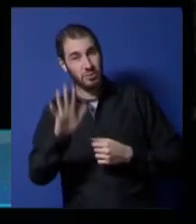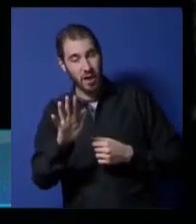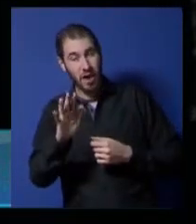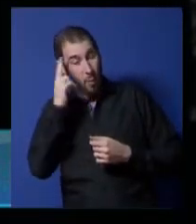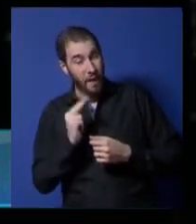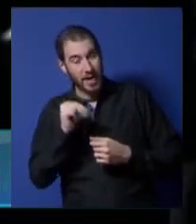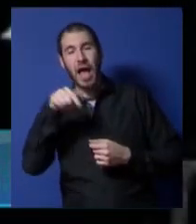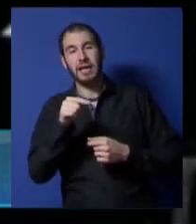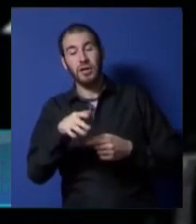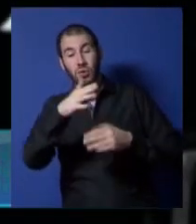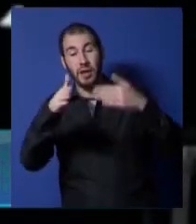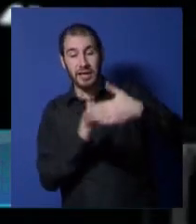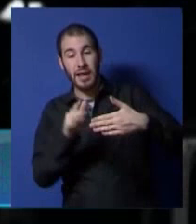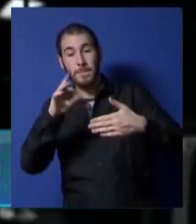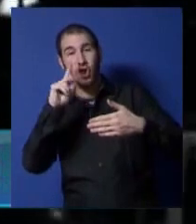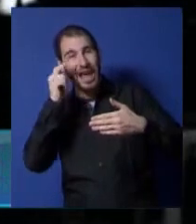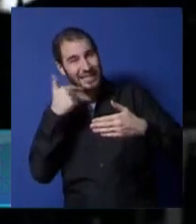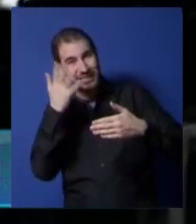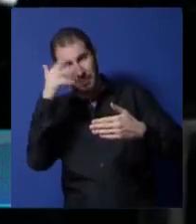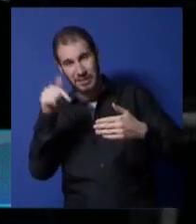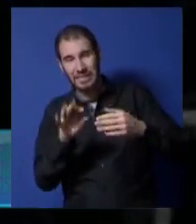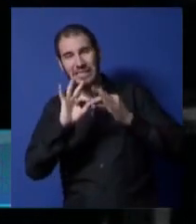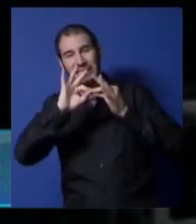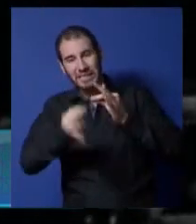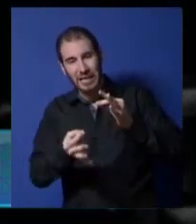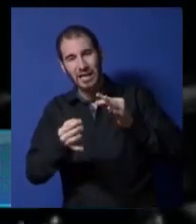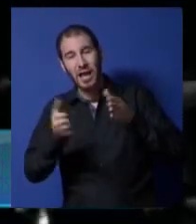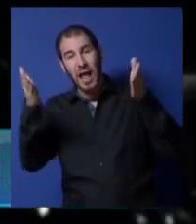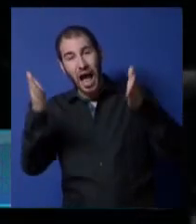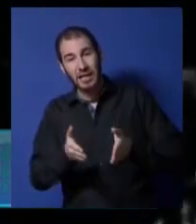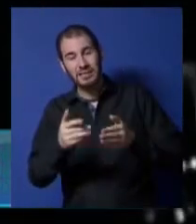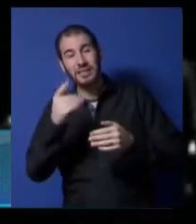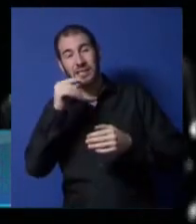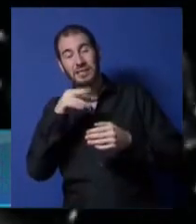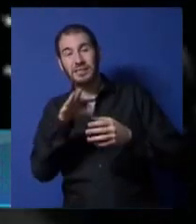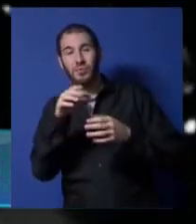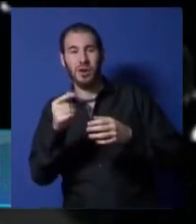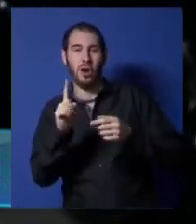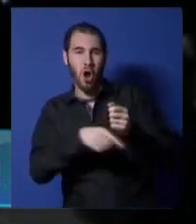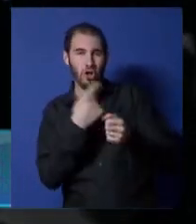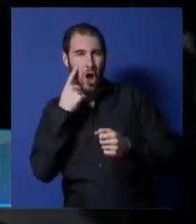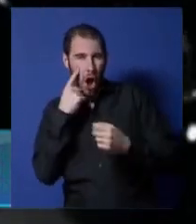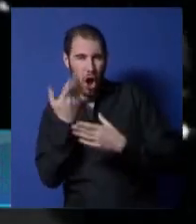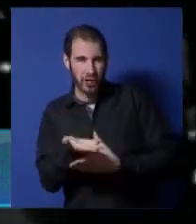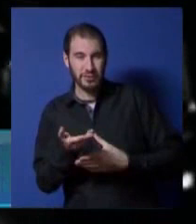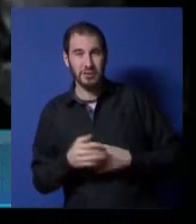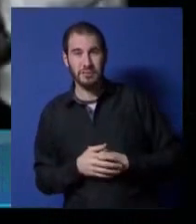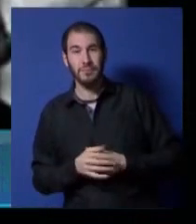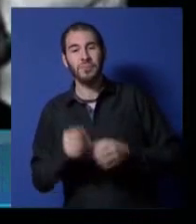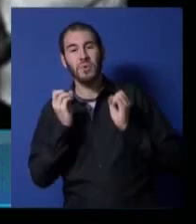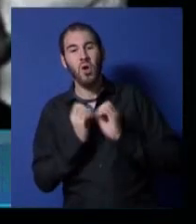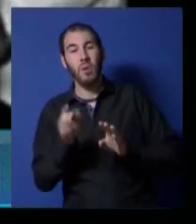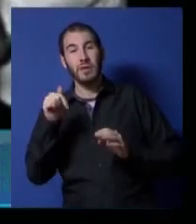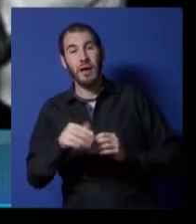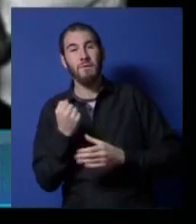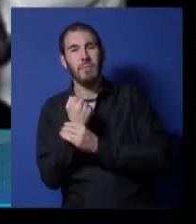esa esquina, la esquina de Morales y San Martín, muy pegadito, muy cerca al Sanjón de los Ciruelos, la esquina tradicional y conocida por todos. Uh-huh. Empezó a hacer